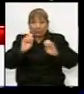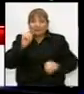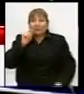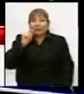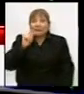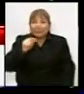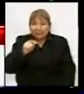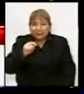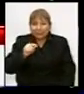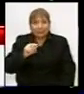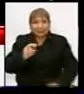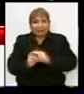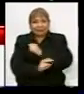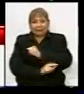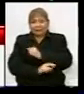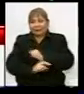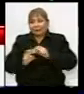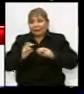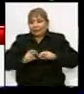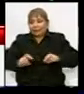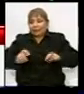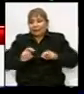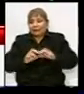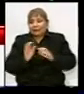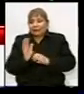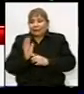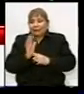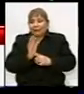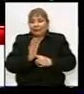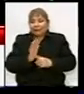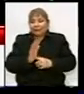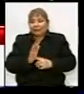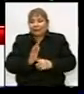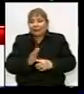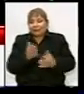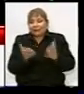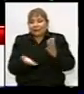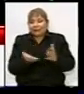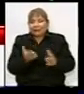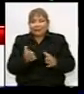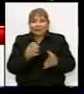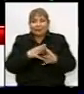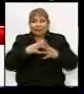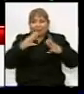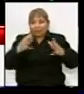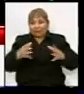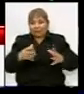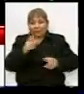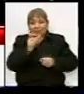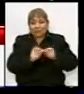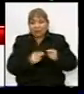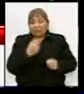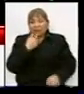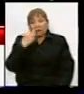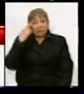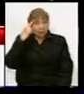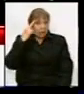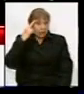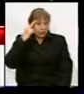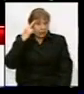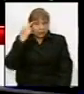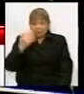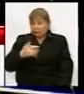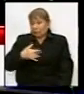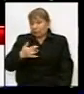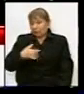lamentablemente un parlamentario representa a supuestamente a demasiados ciudadanos y es por eso que el ciudadano no se